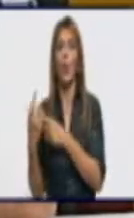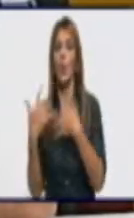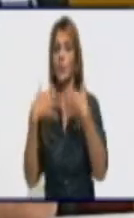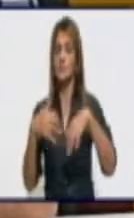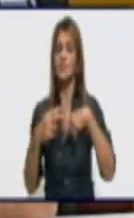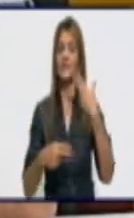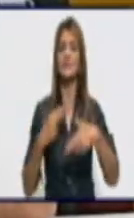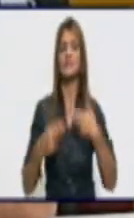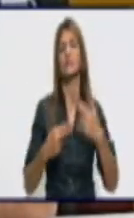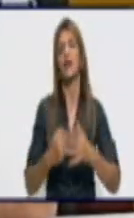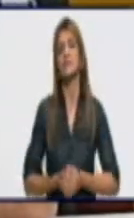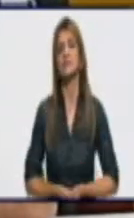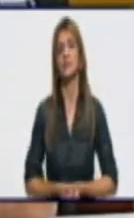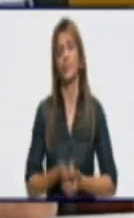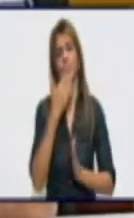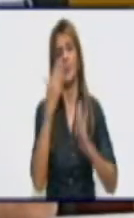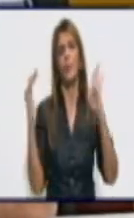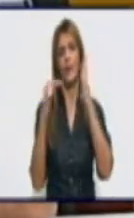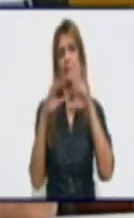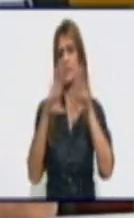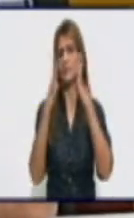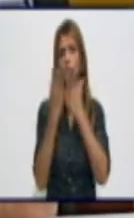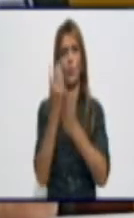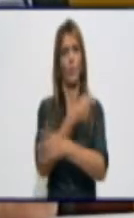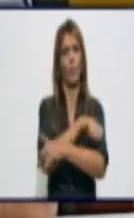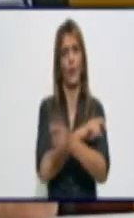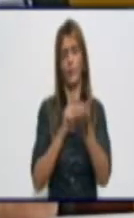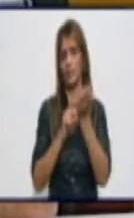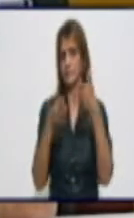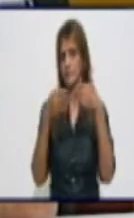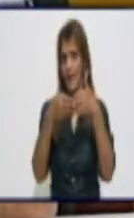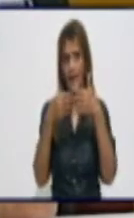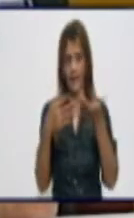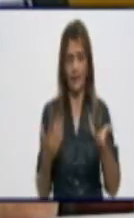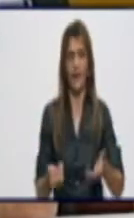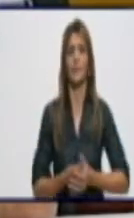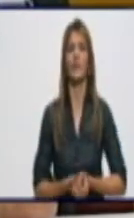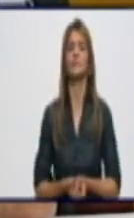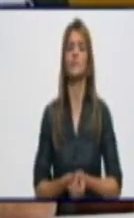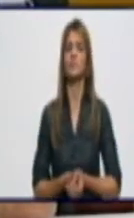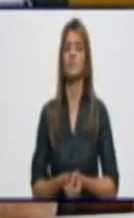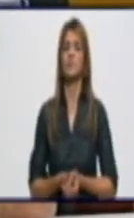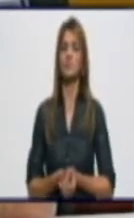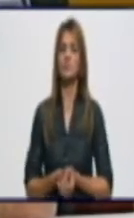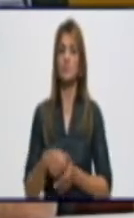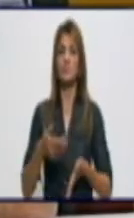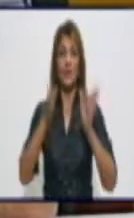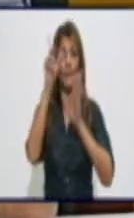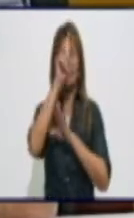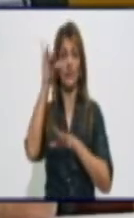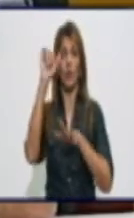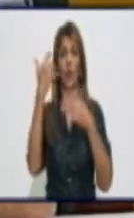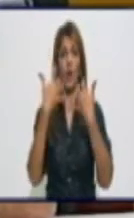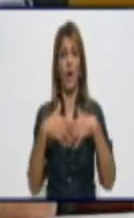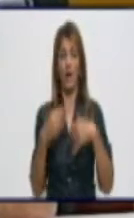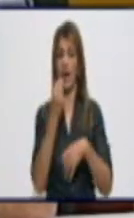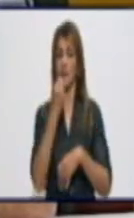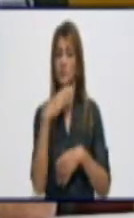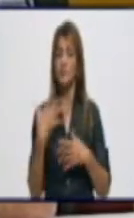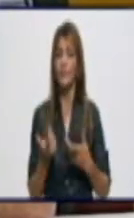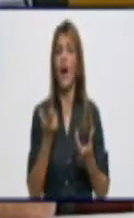especial al sector cooperativo y campesino, que creo que es el que va a recibir las mayores transformaciones de lo que encadena con el